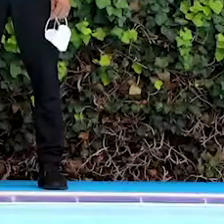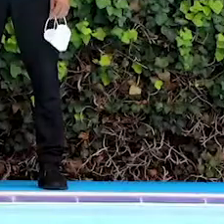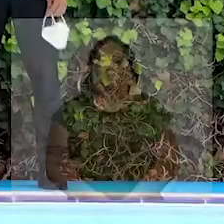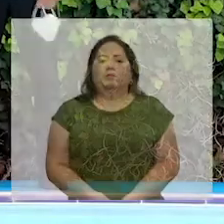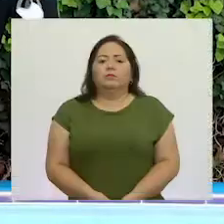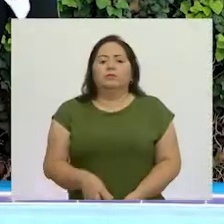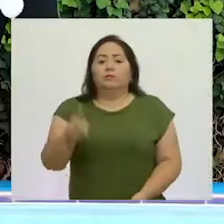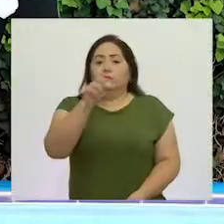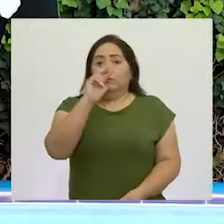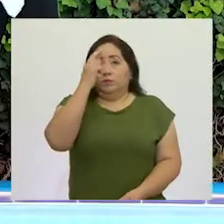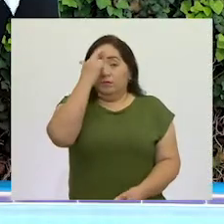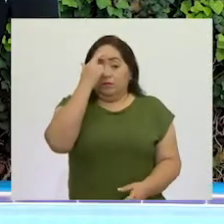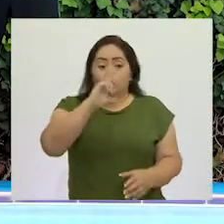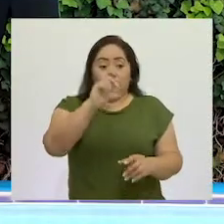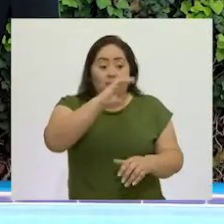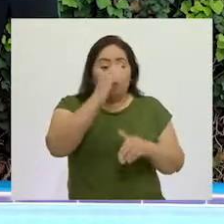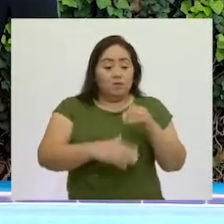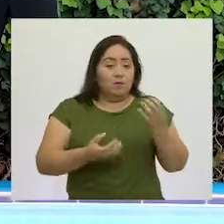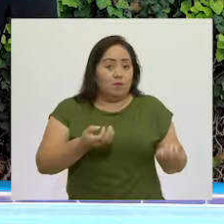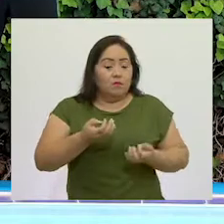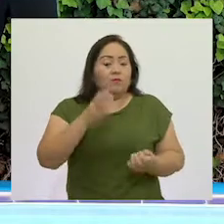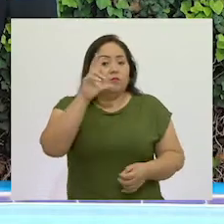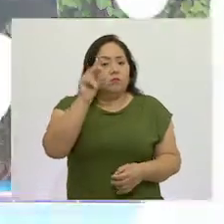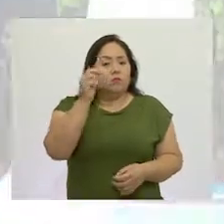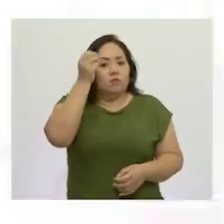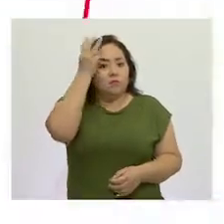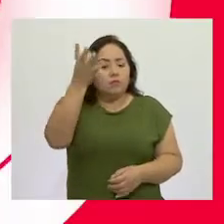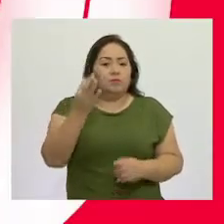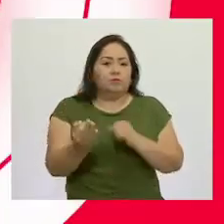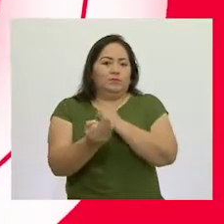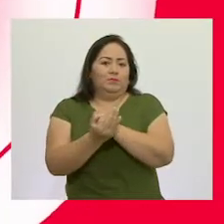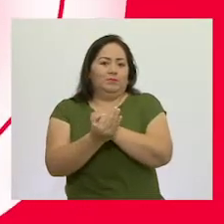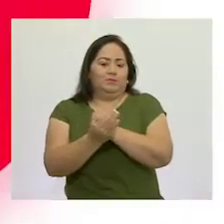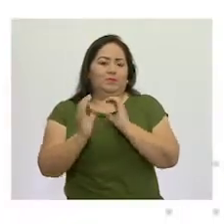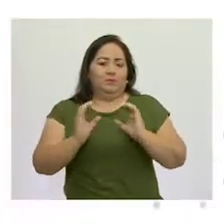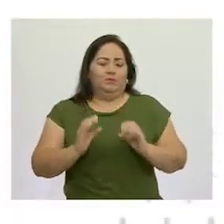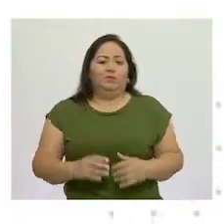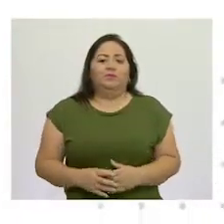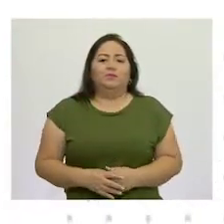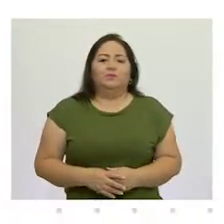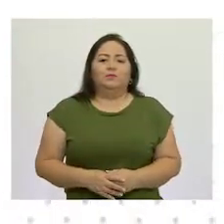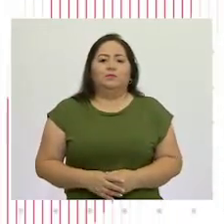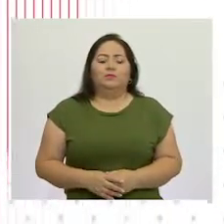Recuerda, al terminar la activación, no olvides la protección.